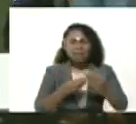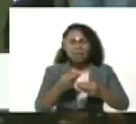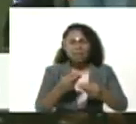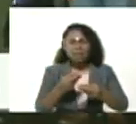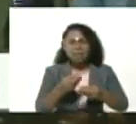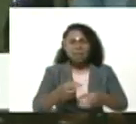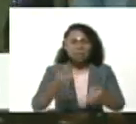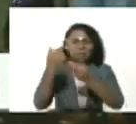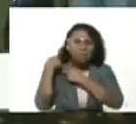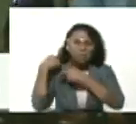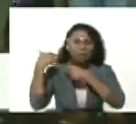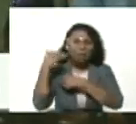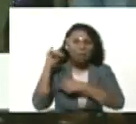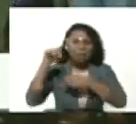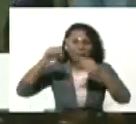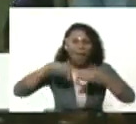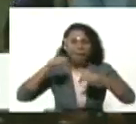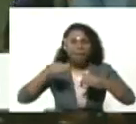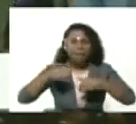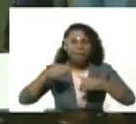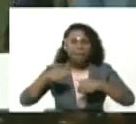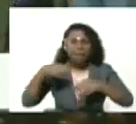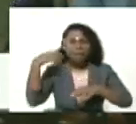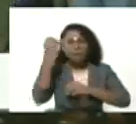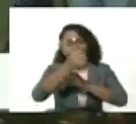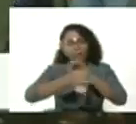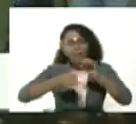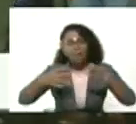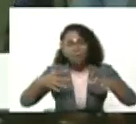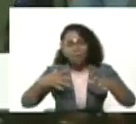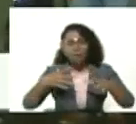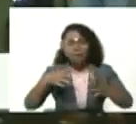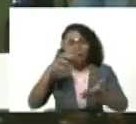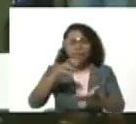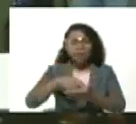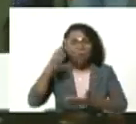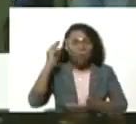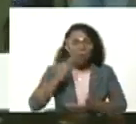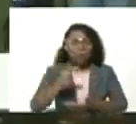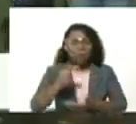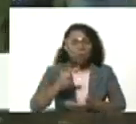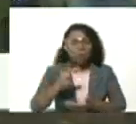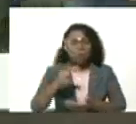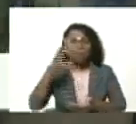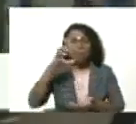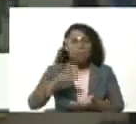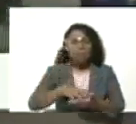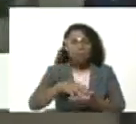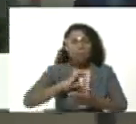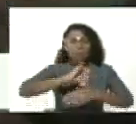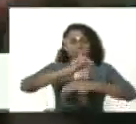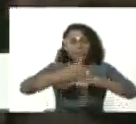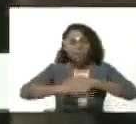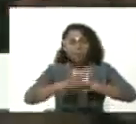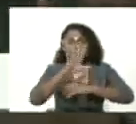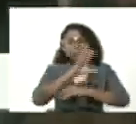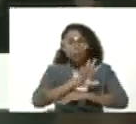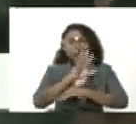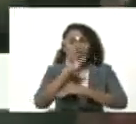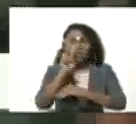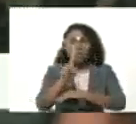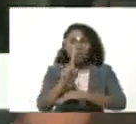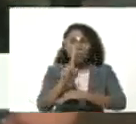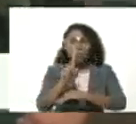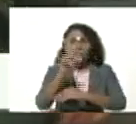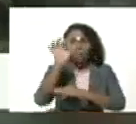gran responsabilidad que tiene Amazonas, Estado Bolívar y el Estado del Tamacuro, más del 52% del